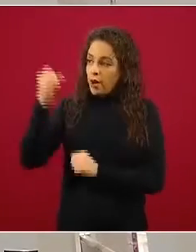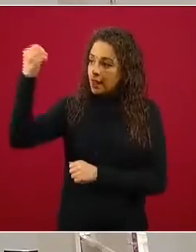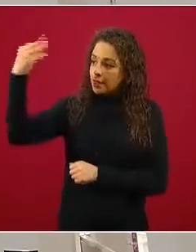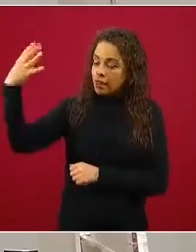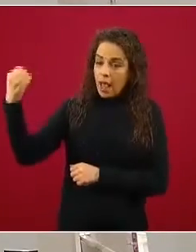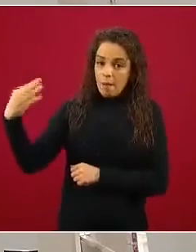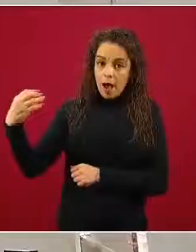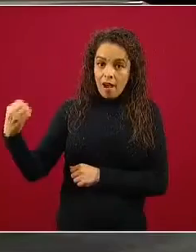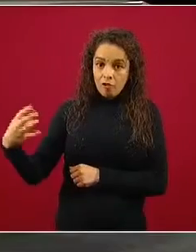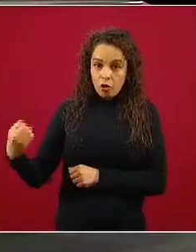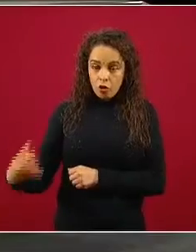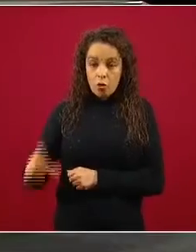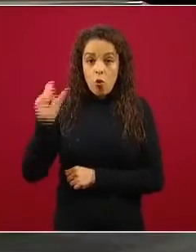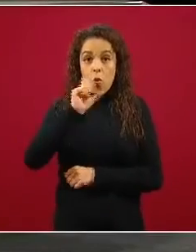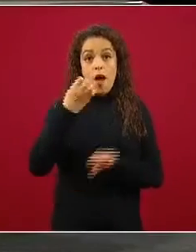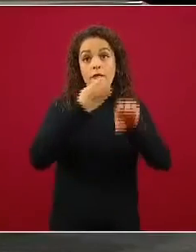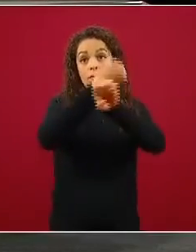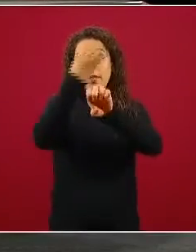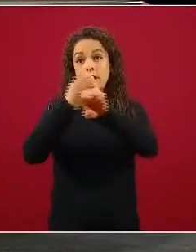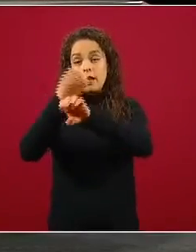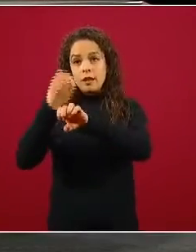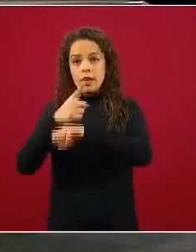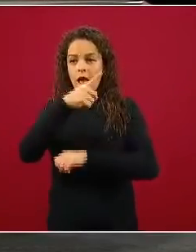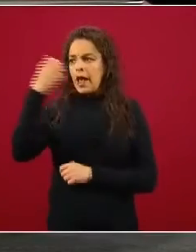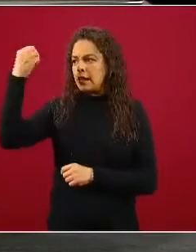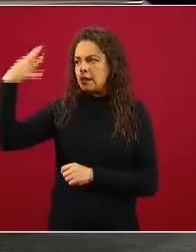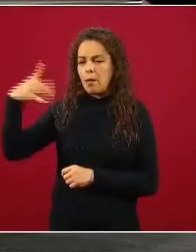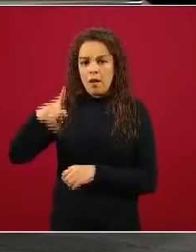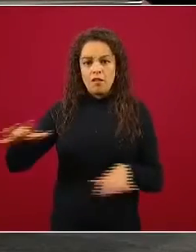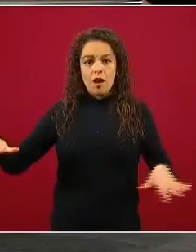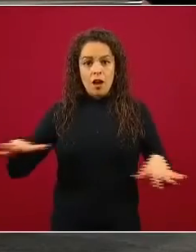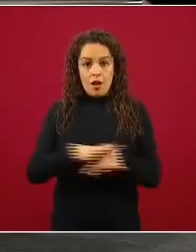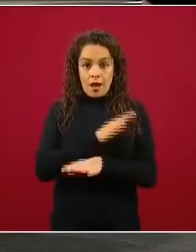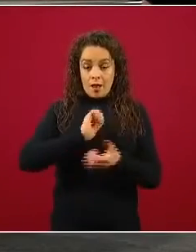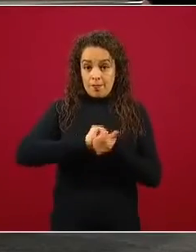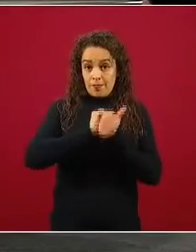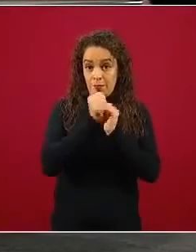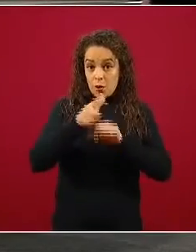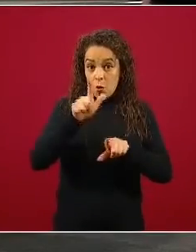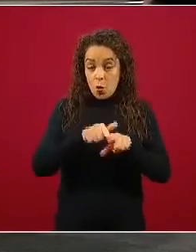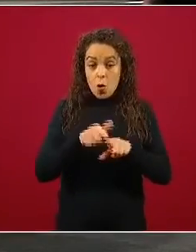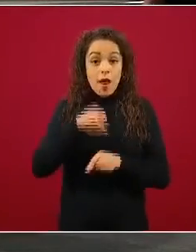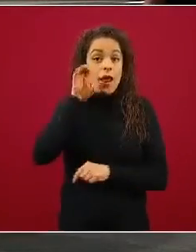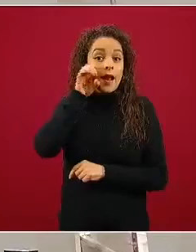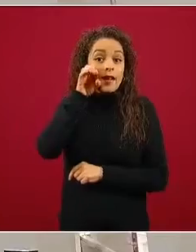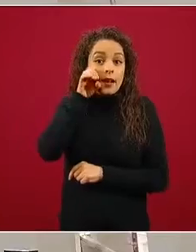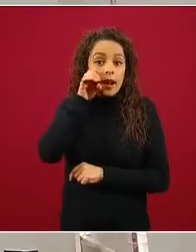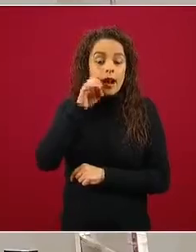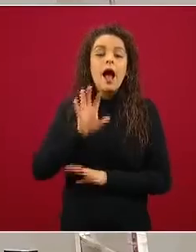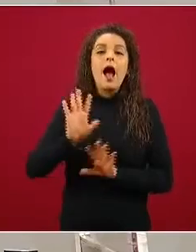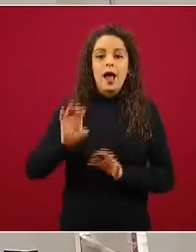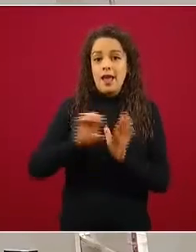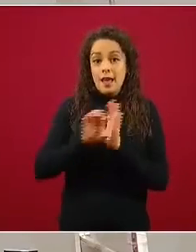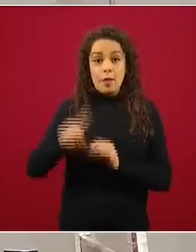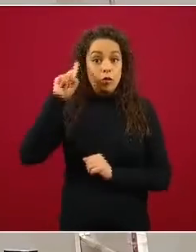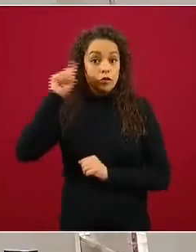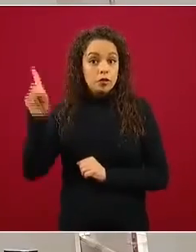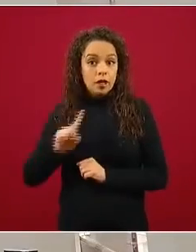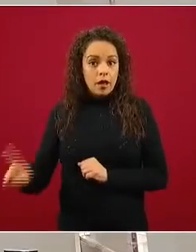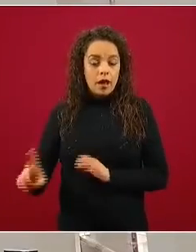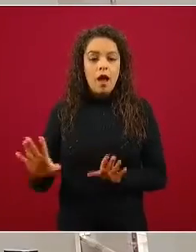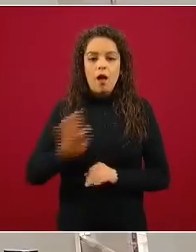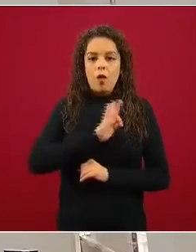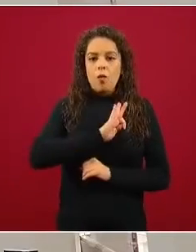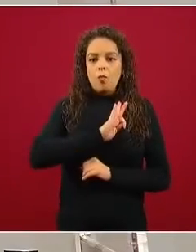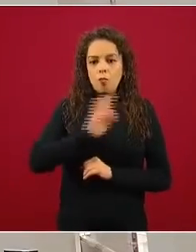donde el semáforo cambie a color naranja, por ejemplo Zacatecas ahora está en color naranja, podrán considerar las entidades